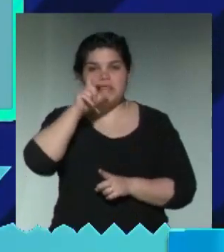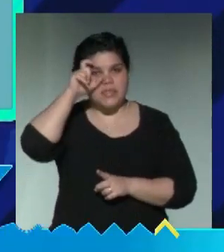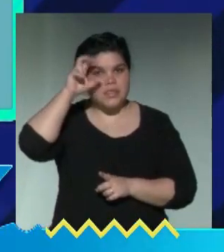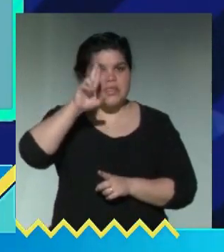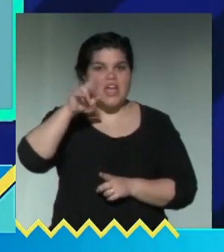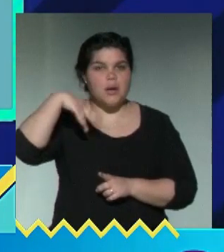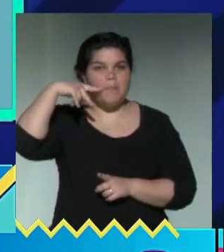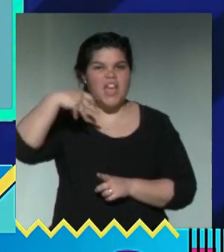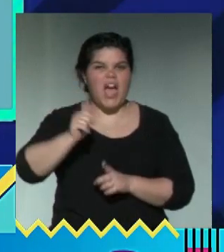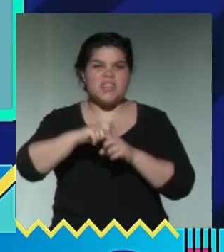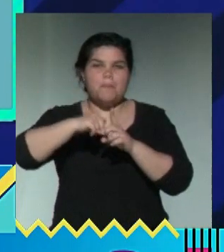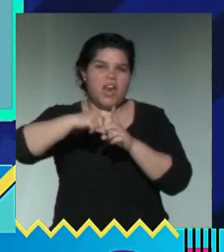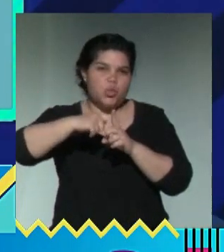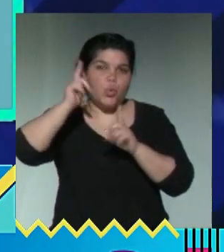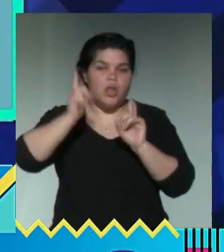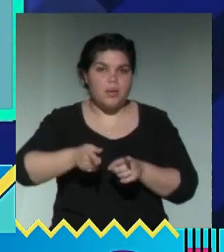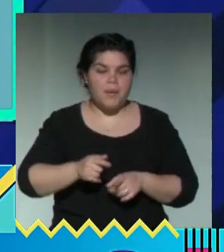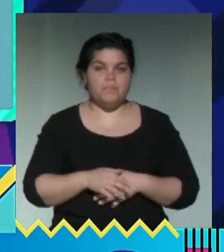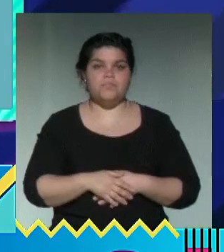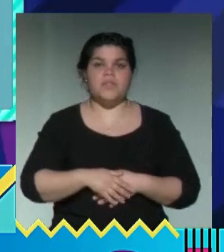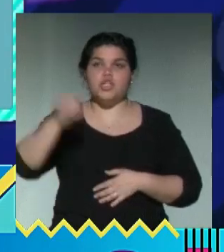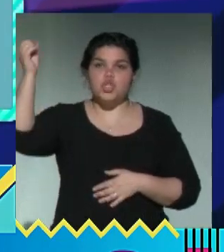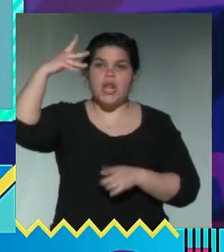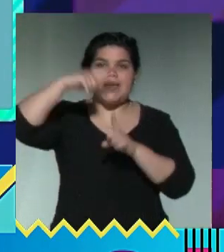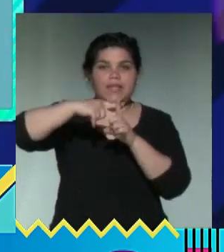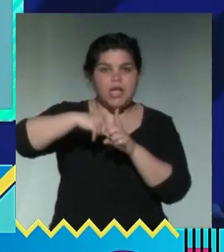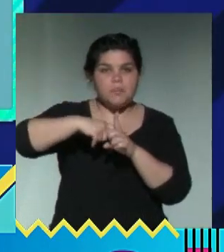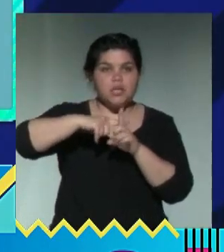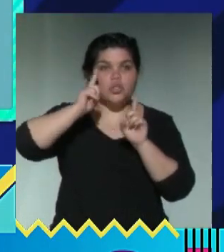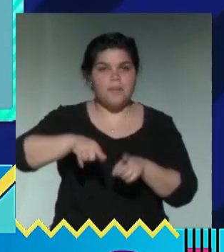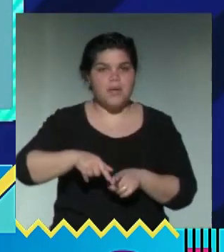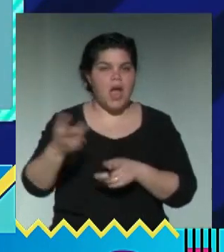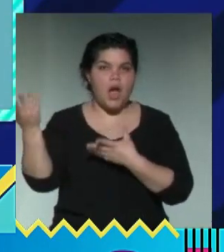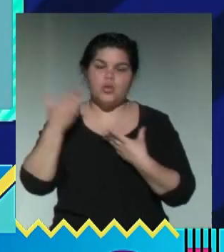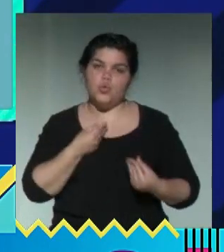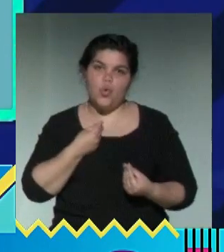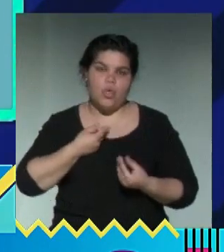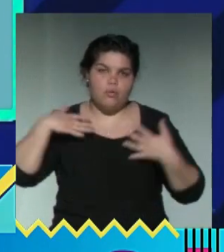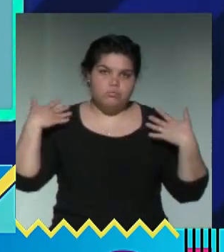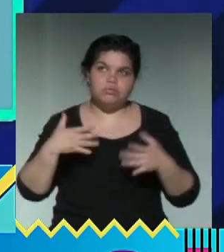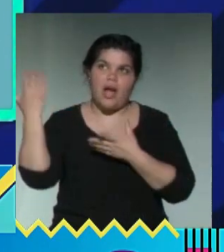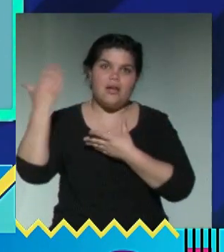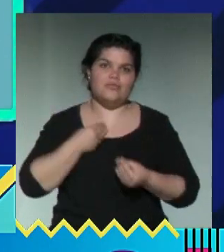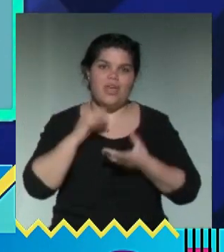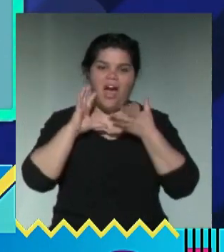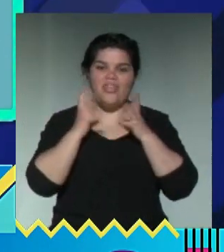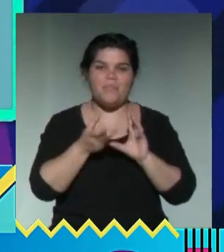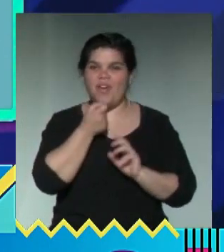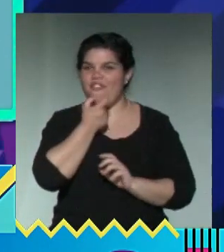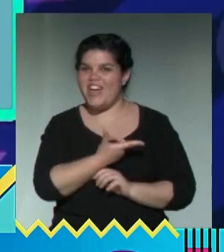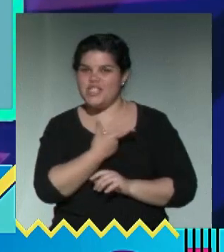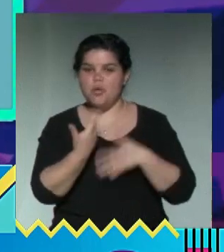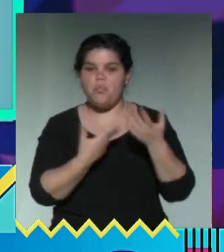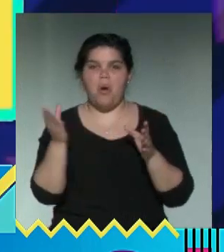sido pioneros en este tema de lo que es solar térmico, que realmente es muy práctico y muy fácil de adaptar al